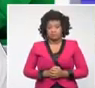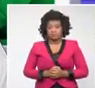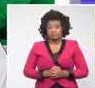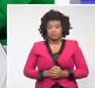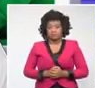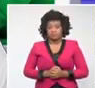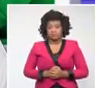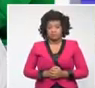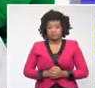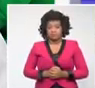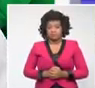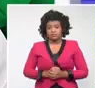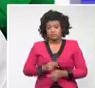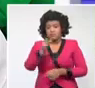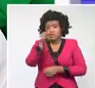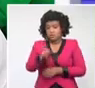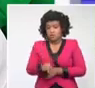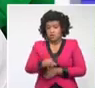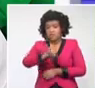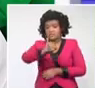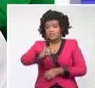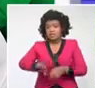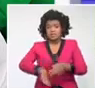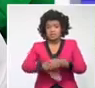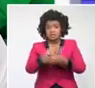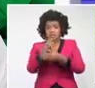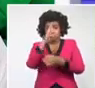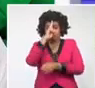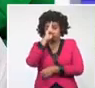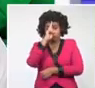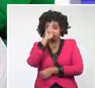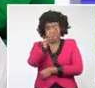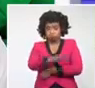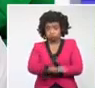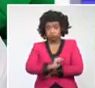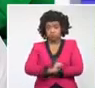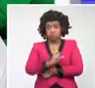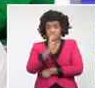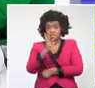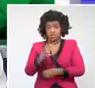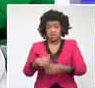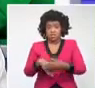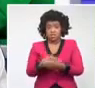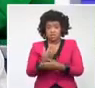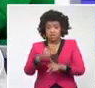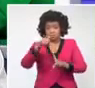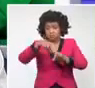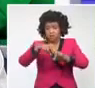estadía de 6 días hospitalizado, 3 de ellos en terapia intensiva,